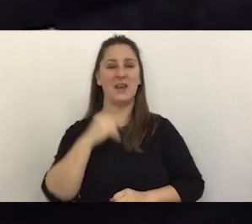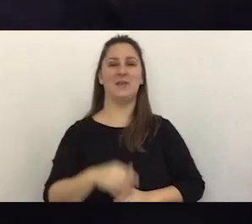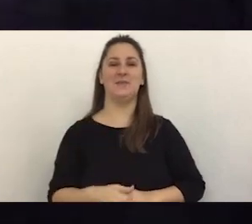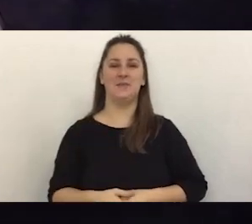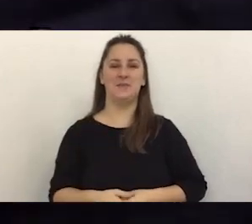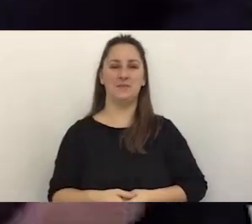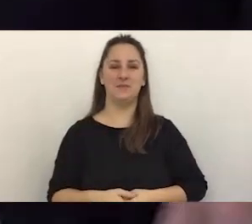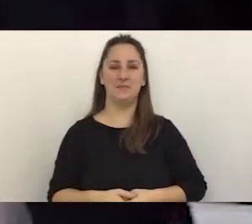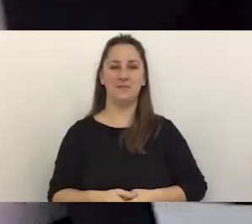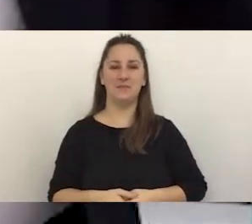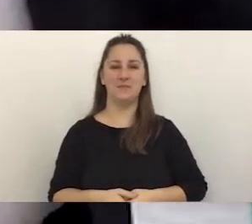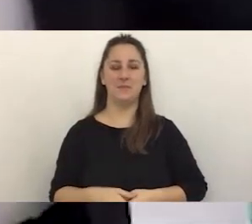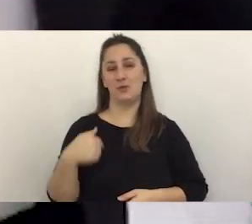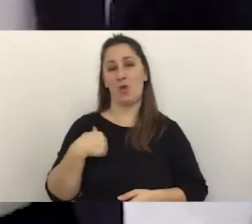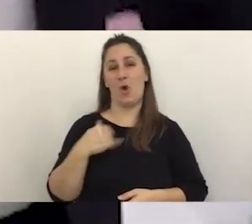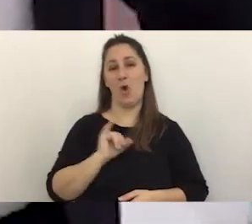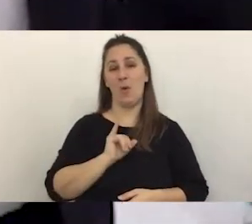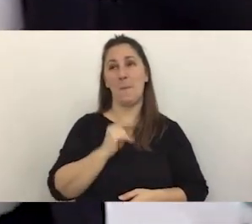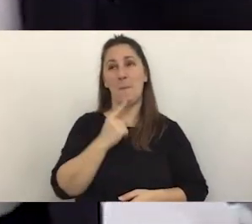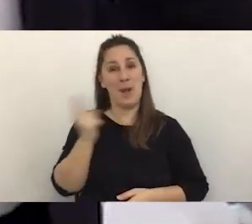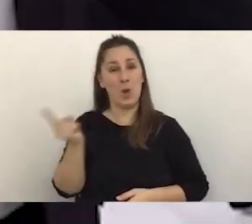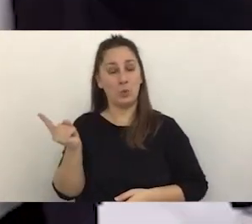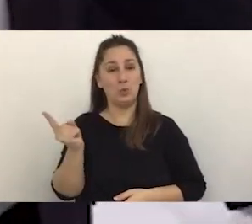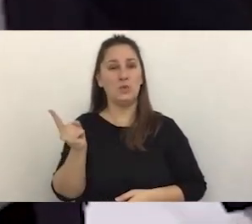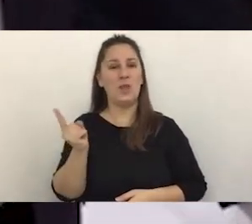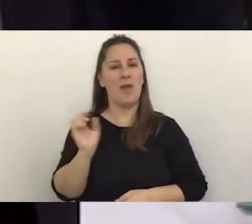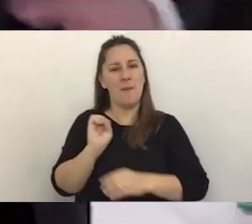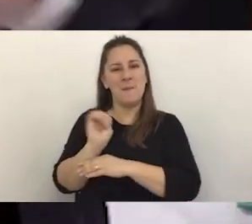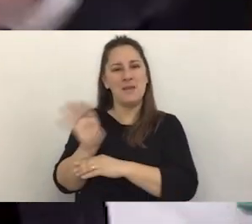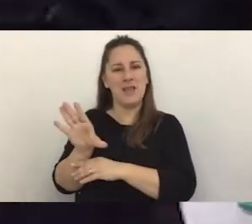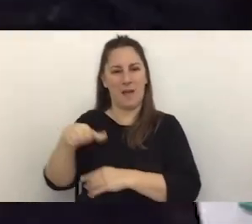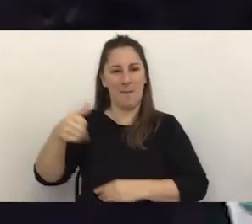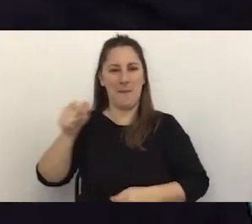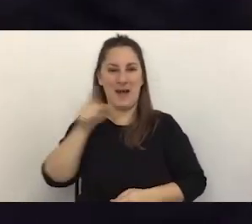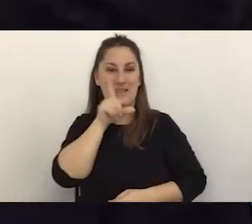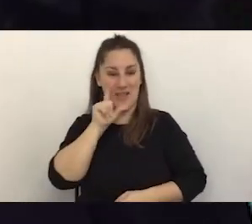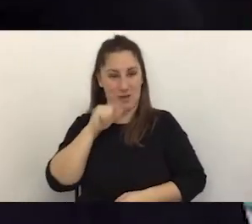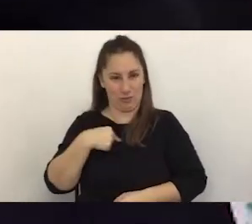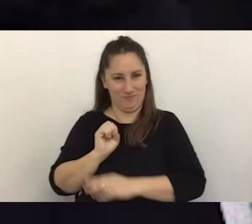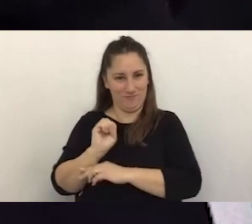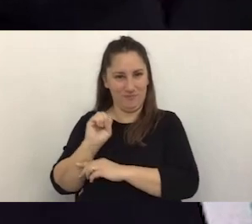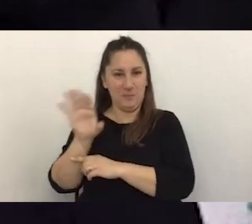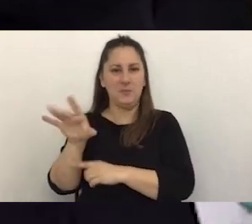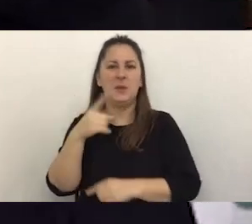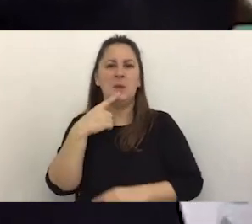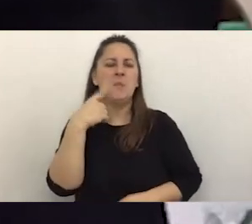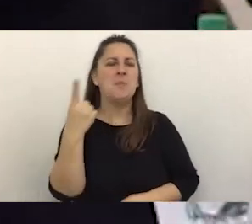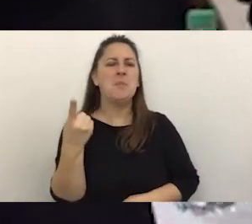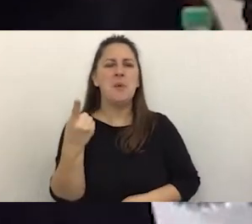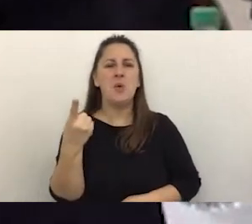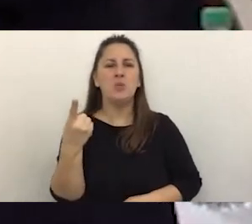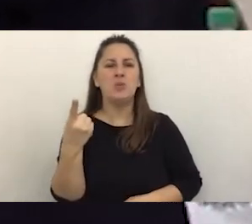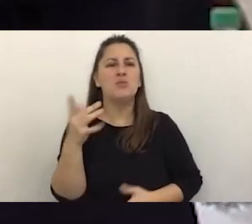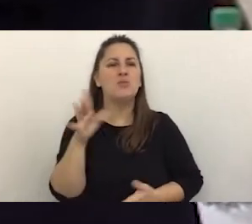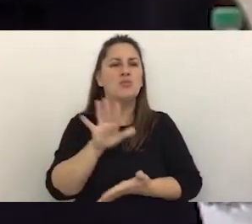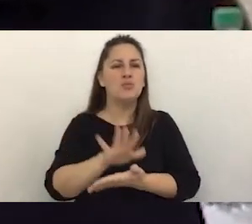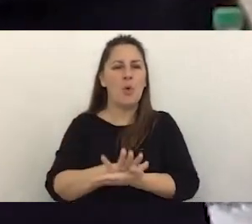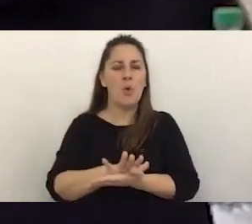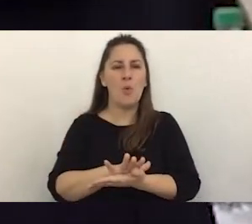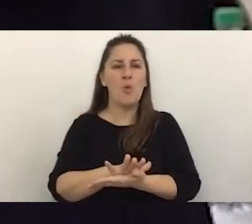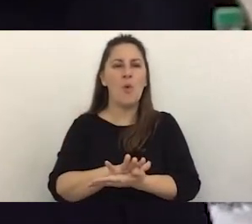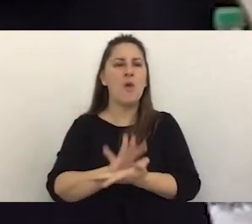le comentaba, le pregunté, le mandé un mensaje a Matías preguntándole sobre el perfil de